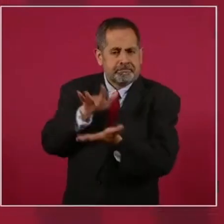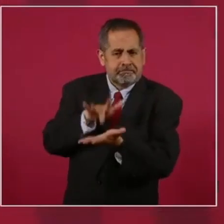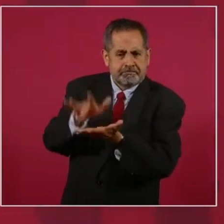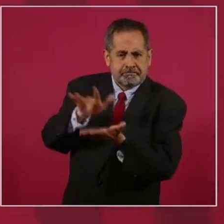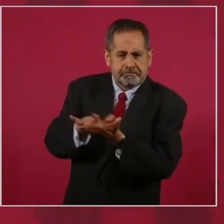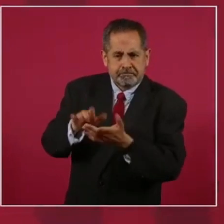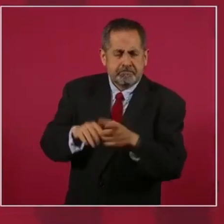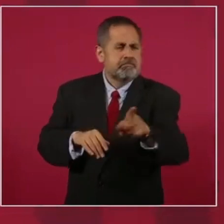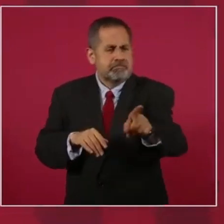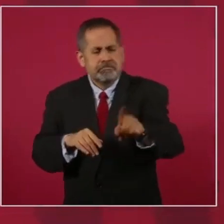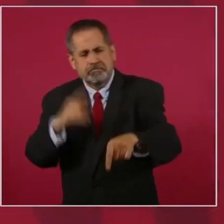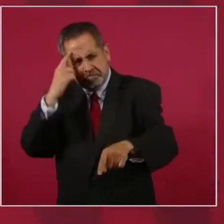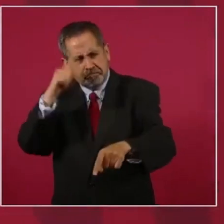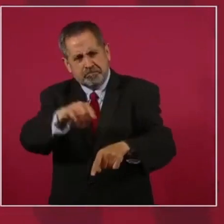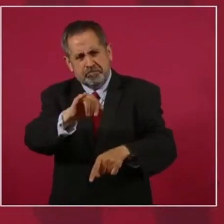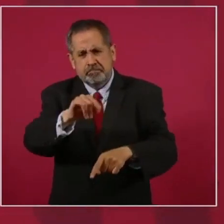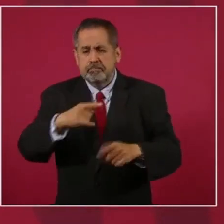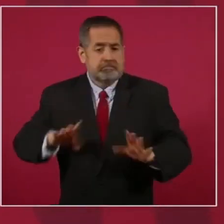todos.